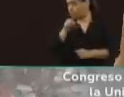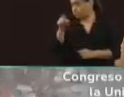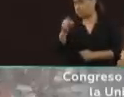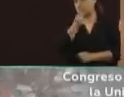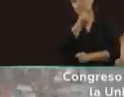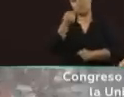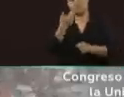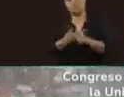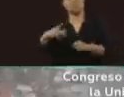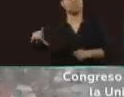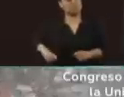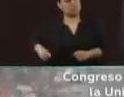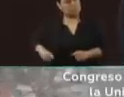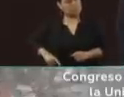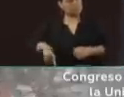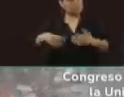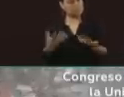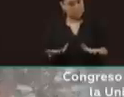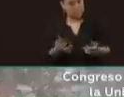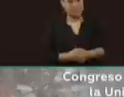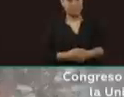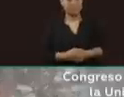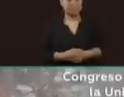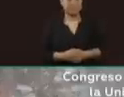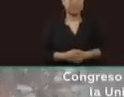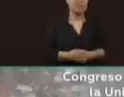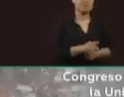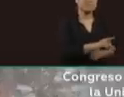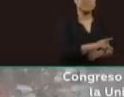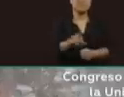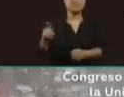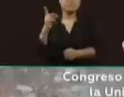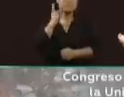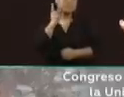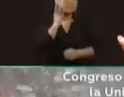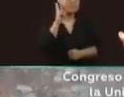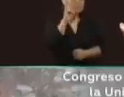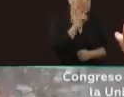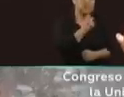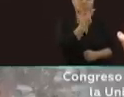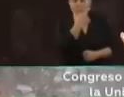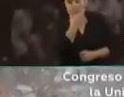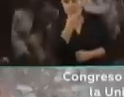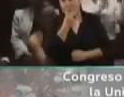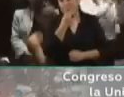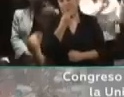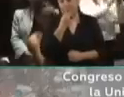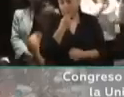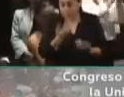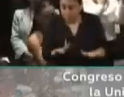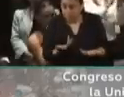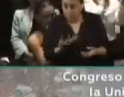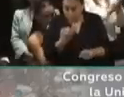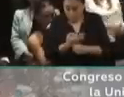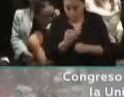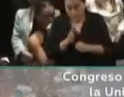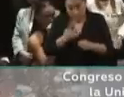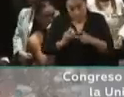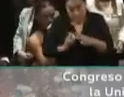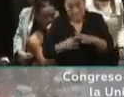de Gobernación. Diputados y diputadas, de verdad así empezamos este